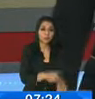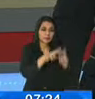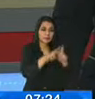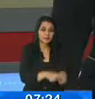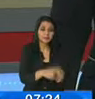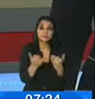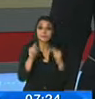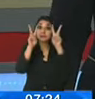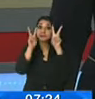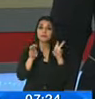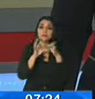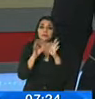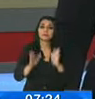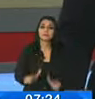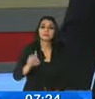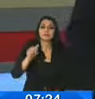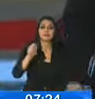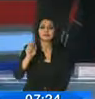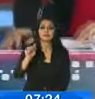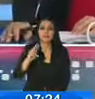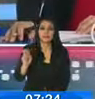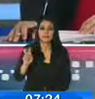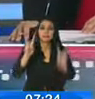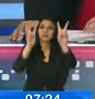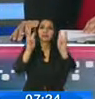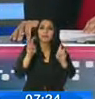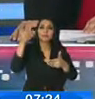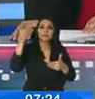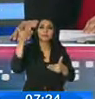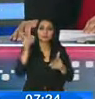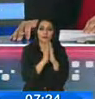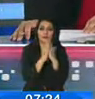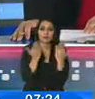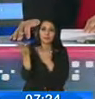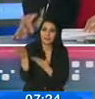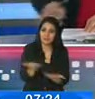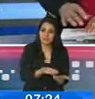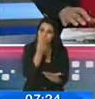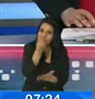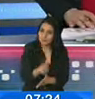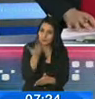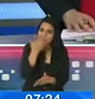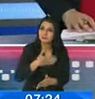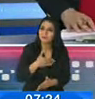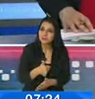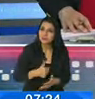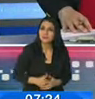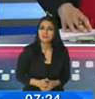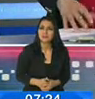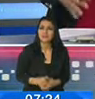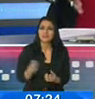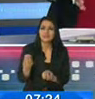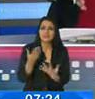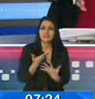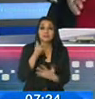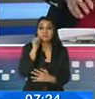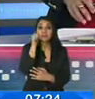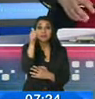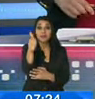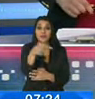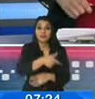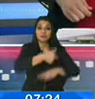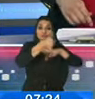este tema nos acompaña Andrés Jaramillo, editor de la sección política de Diario El Comercio. Andrés, ¿cómo estás? Muy buenos días. Coméntanos, mañana se reúne la